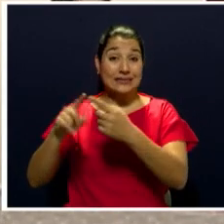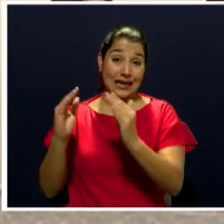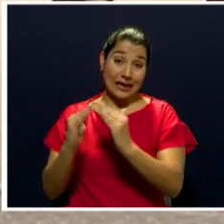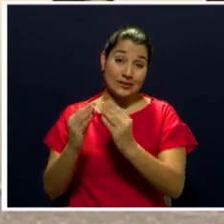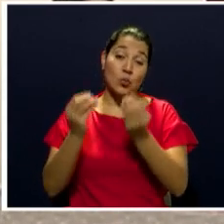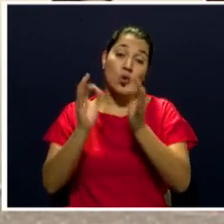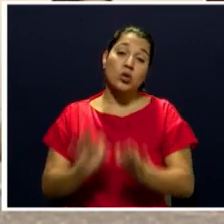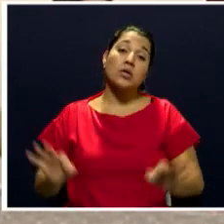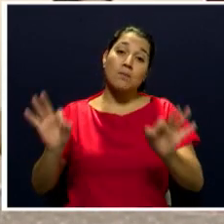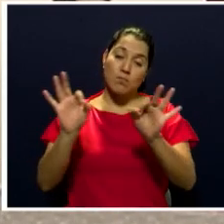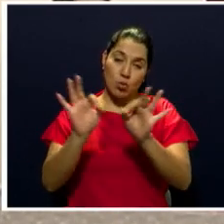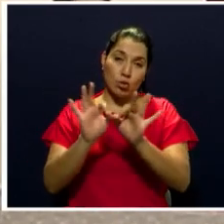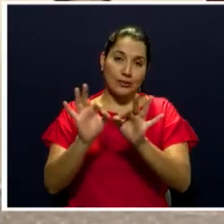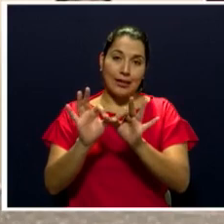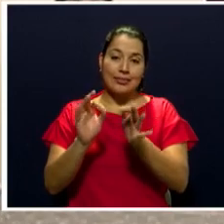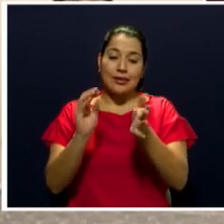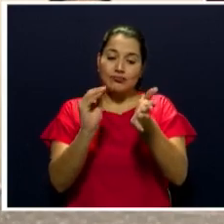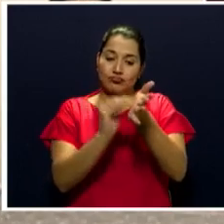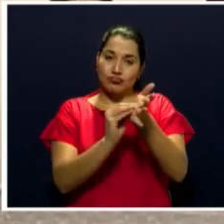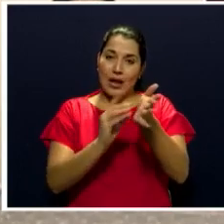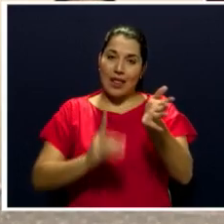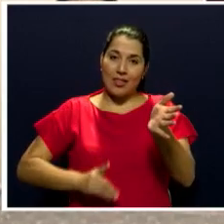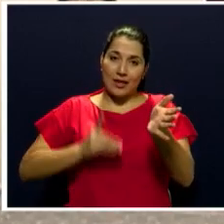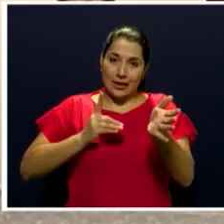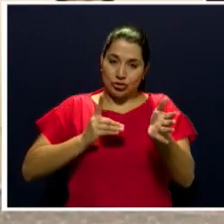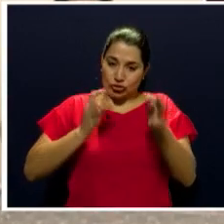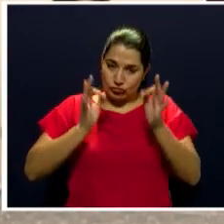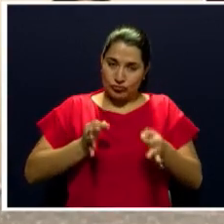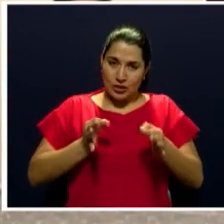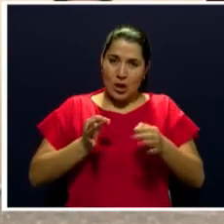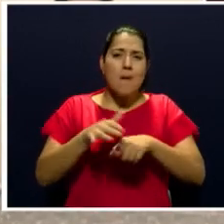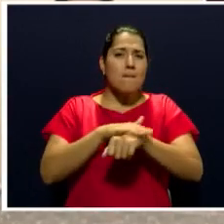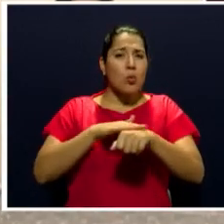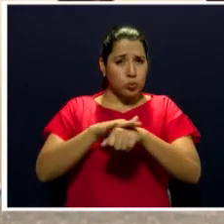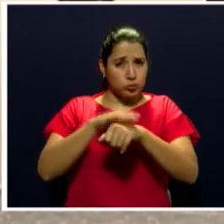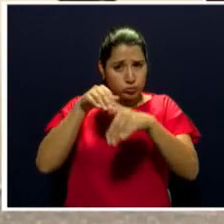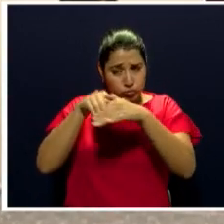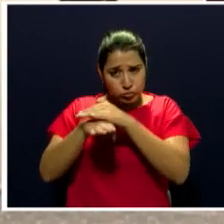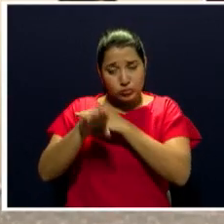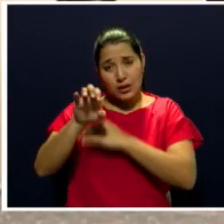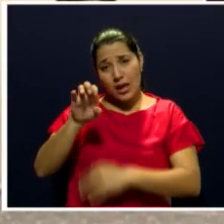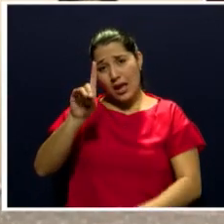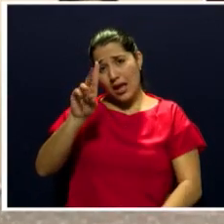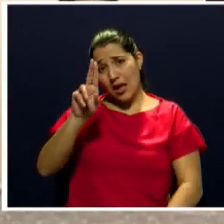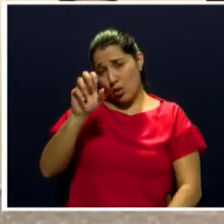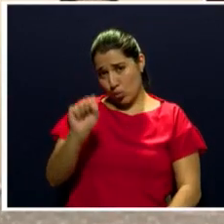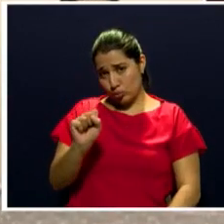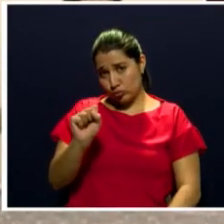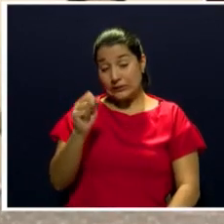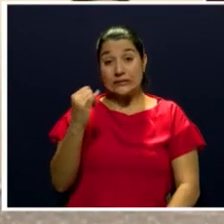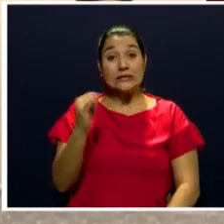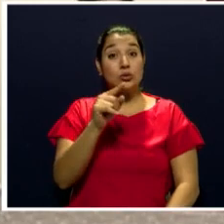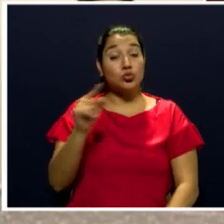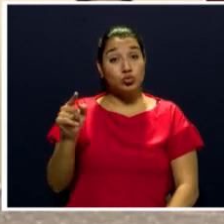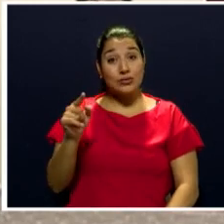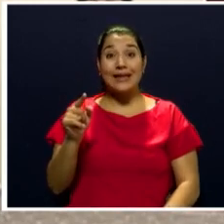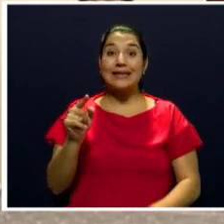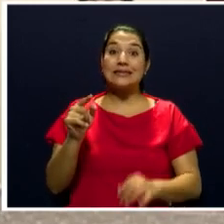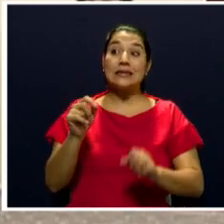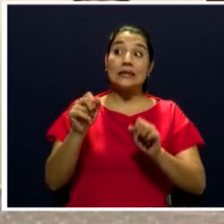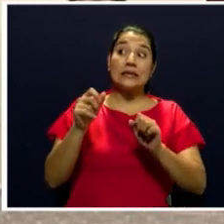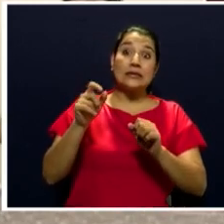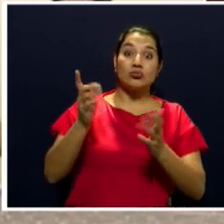la dirección de su vivienda. Entonces, por favor, hágalo de forma virtual. Si tuvieran que salir, lo pueden hacer en un EVAIS o en